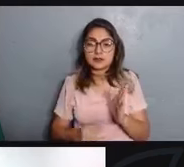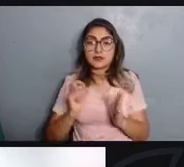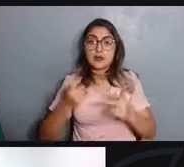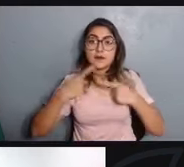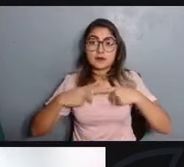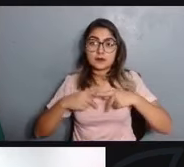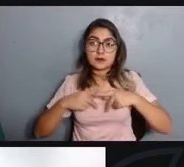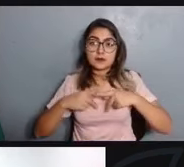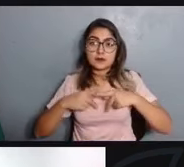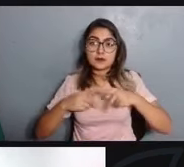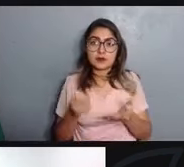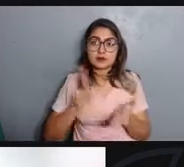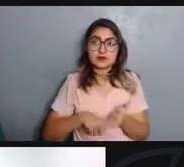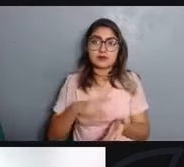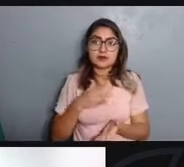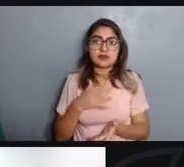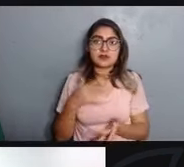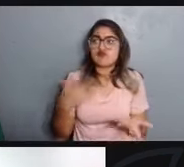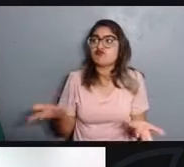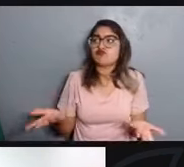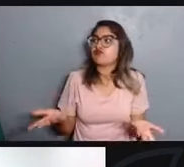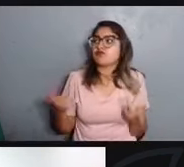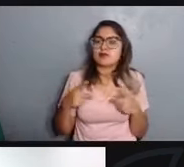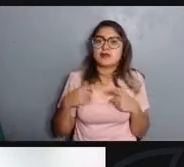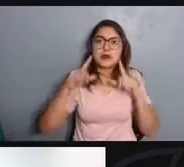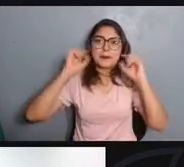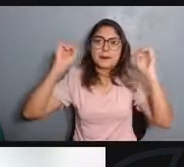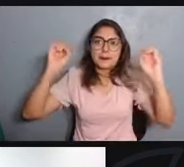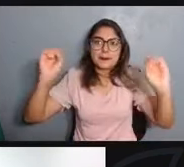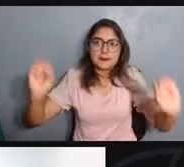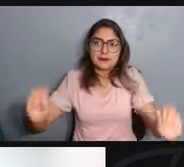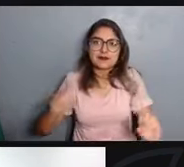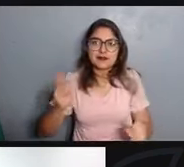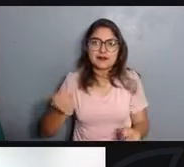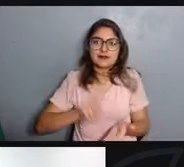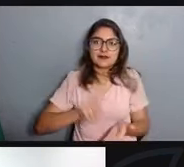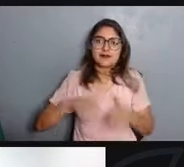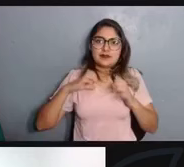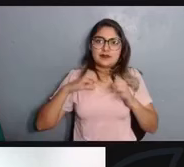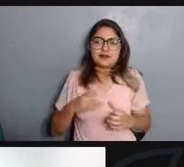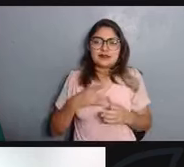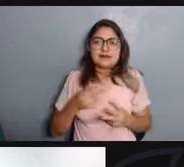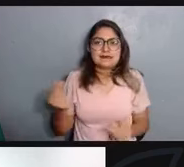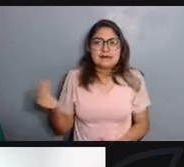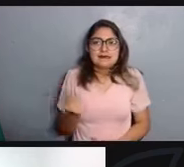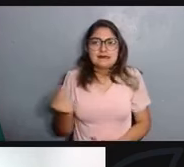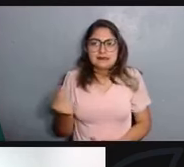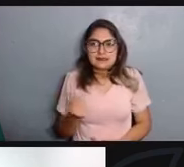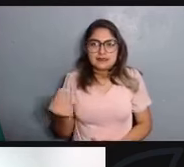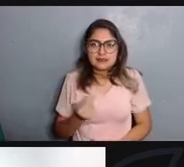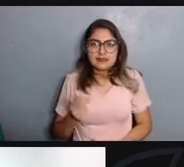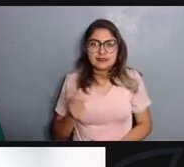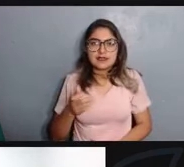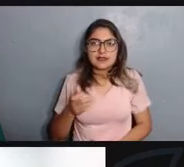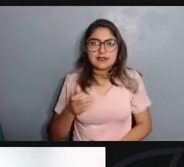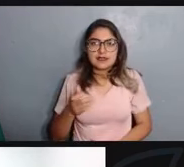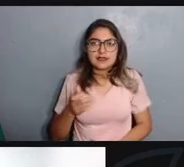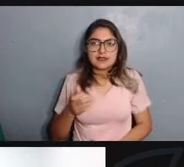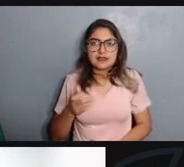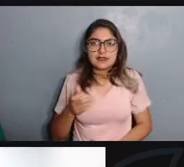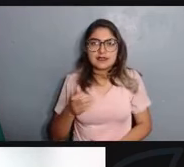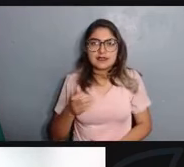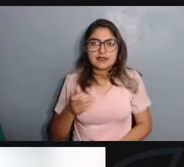genera esta necesidad de que mi piel, quiero que alguien más me la toque. No nada más las personas con